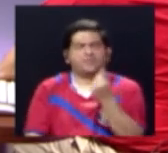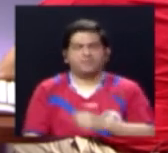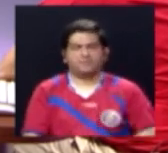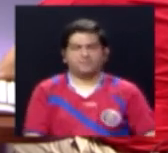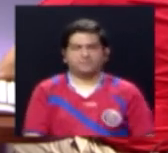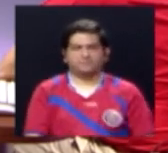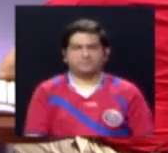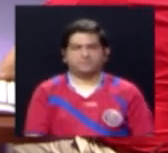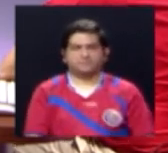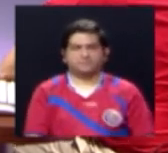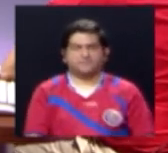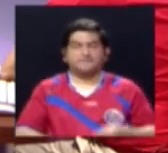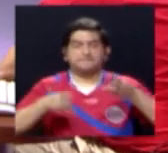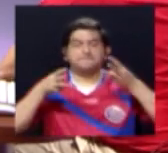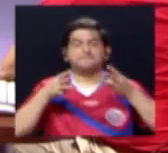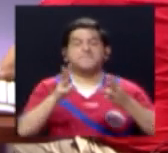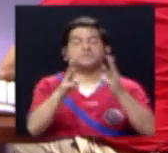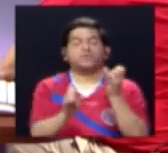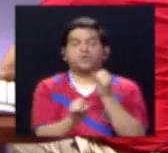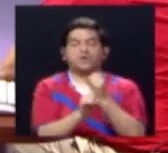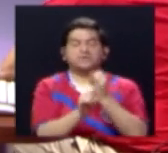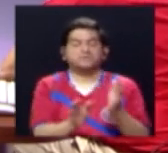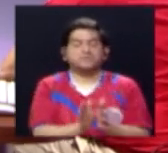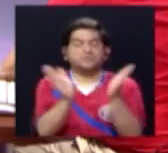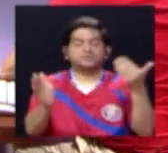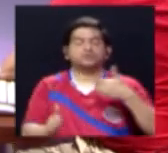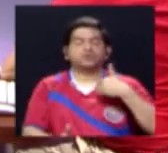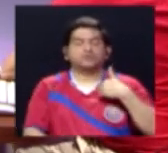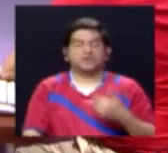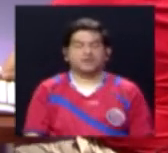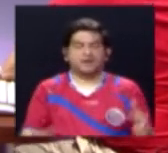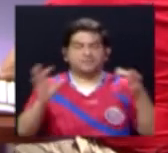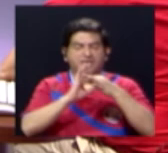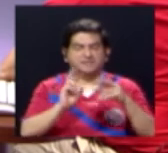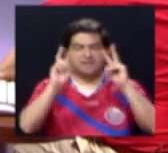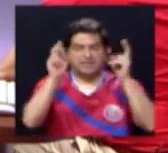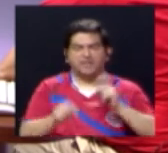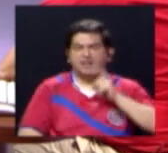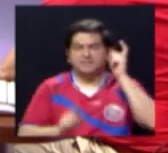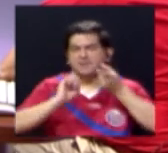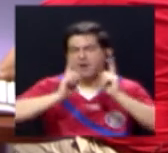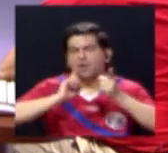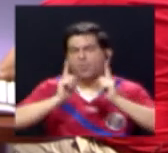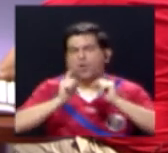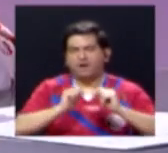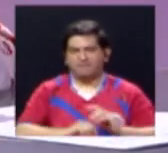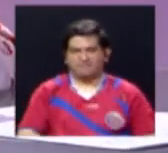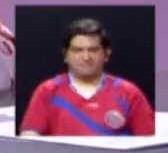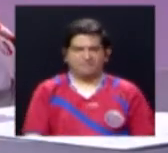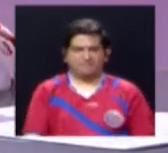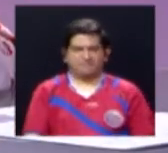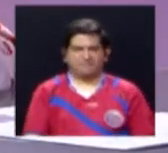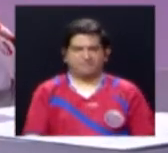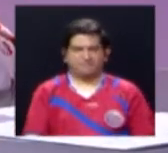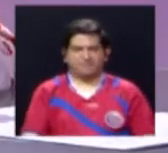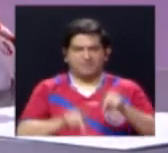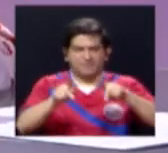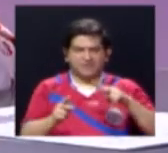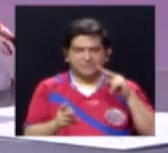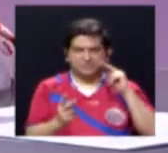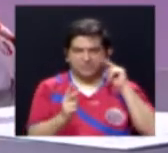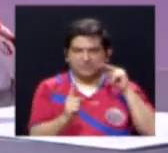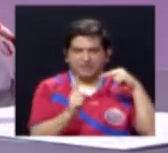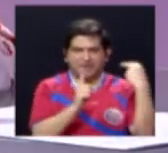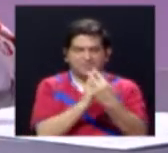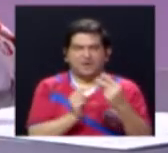cuál será la metodología para las instituciones públicas con respecto al tema de género quien está viendo el programa de canal